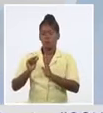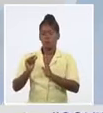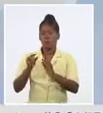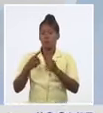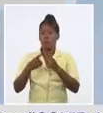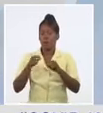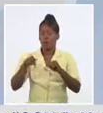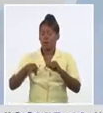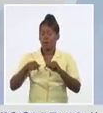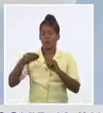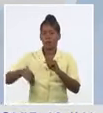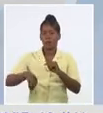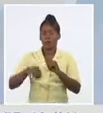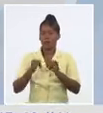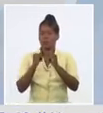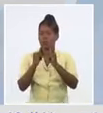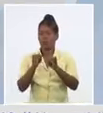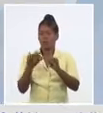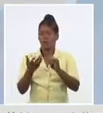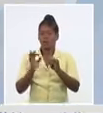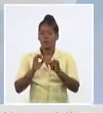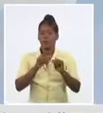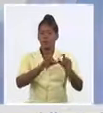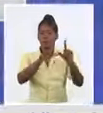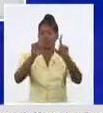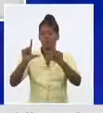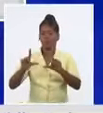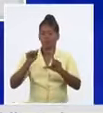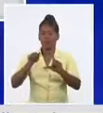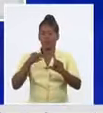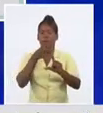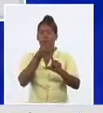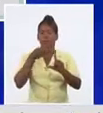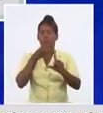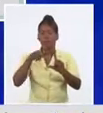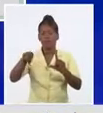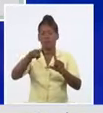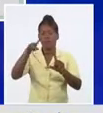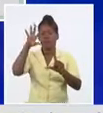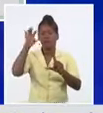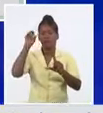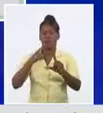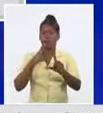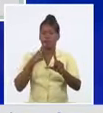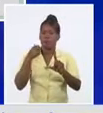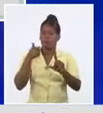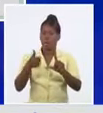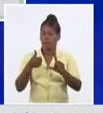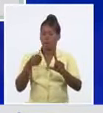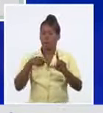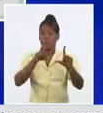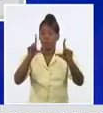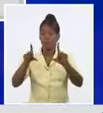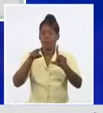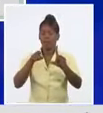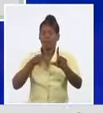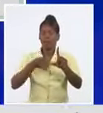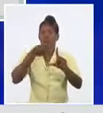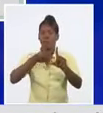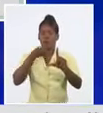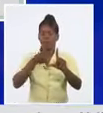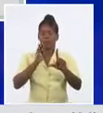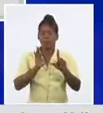aprovechar unos gráficos que hizo el geógrafo Roberto Romero, que realmente nos permite ver